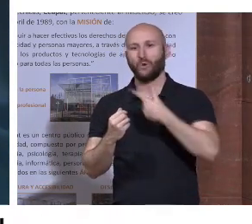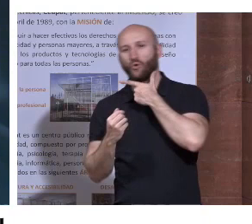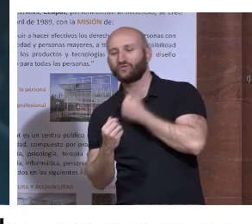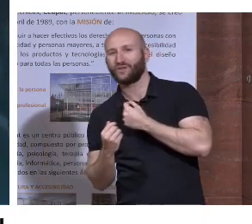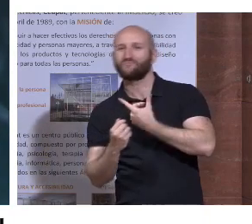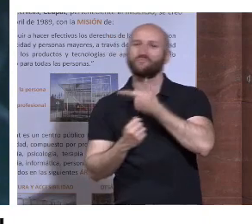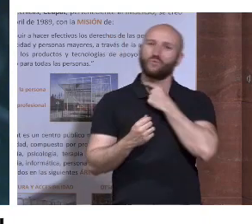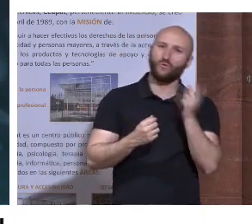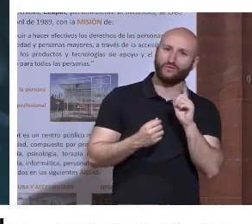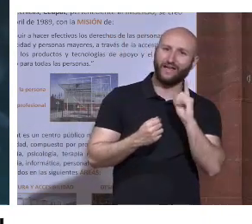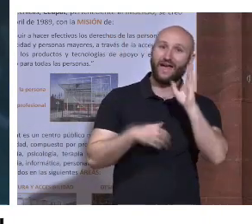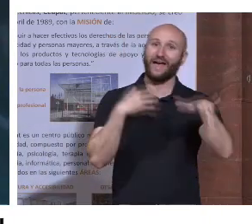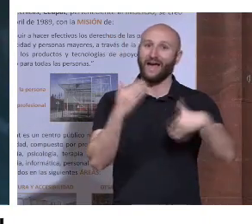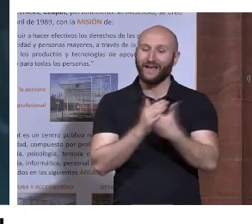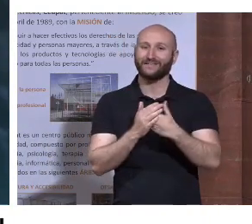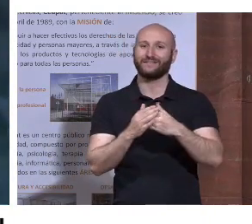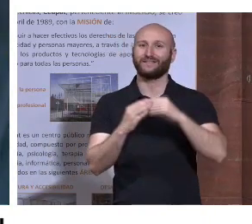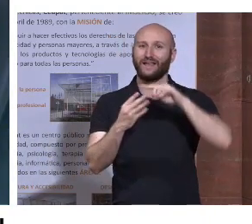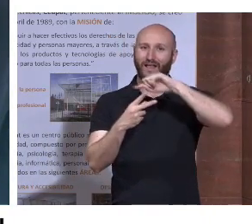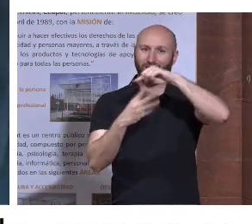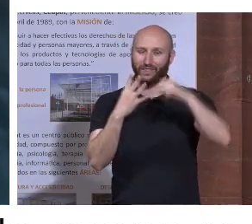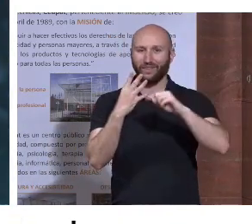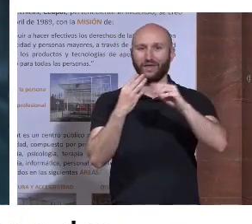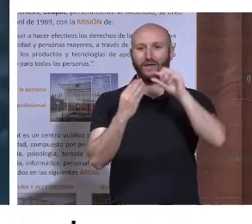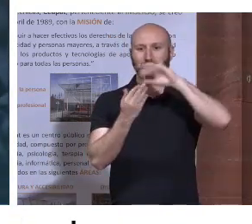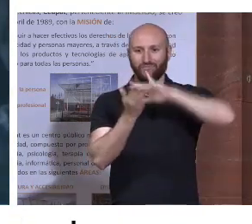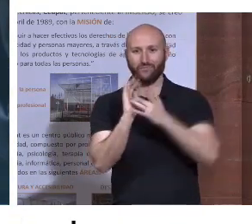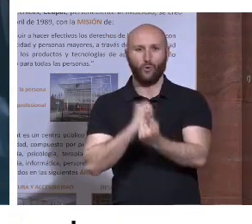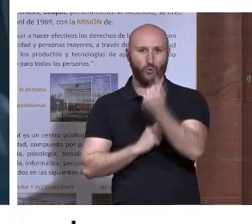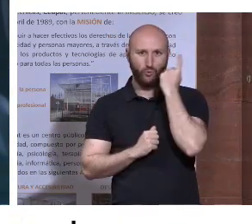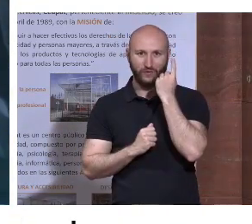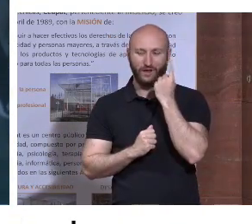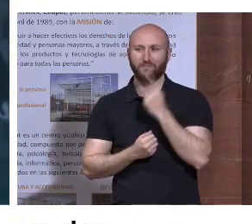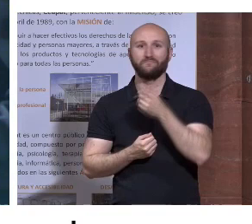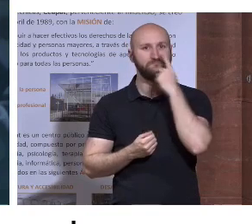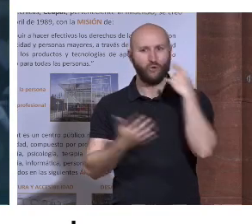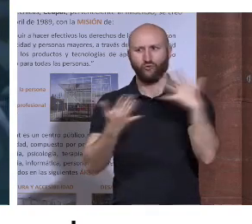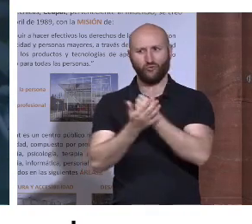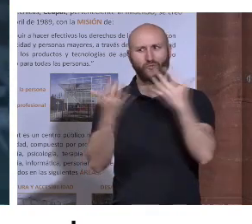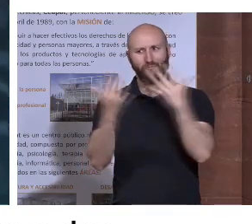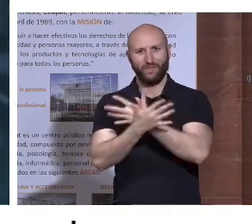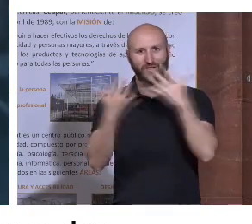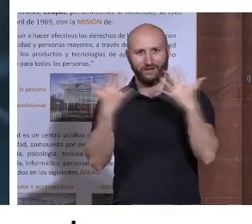gusta, hasta que te quedes con una. ¿Vale? Como veis, totalmente mezclados. ¿Vale?